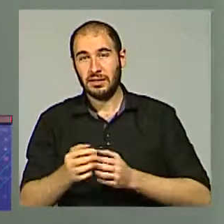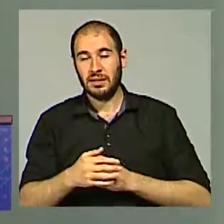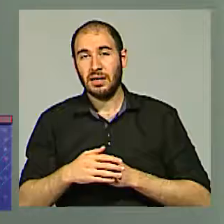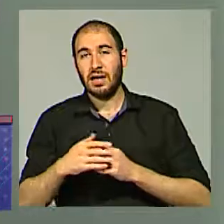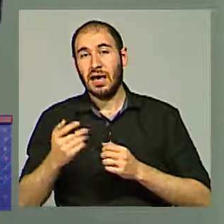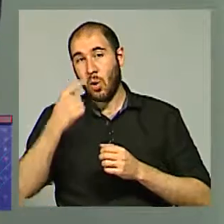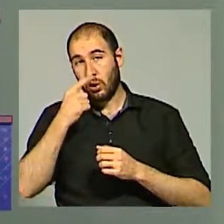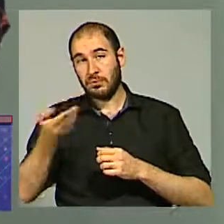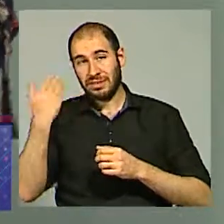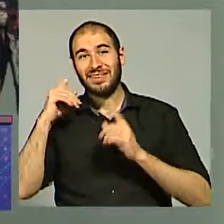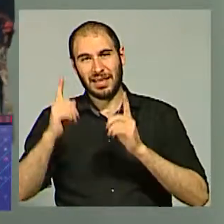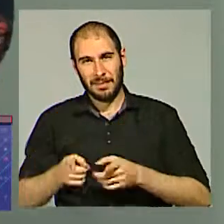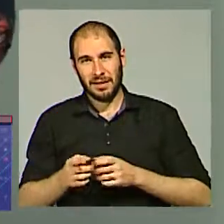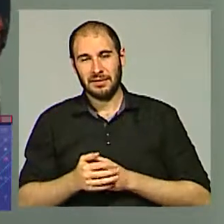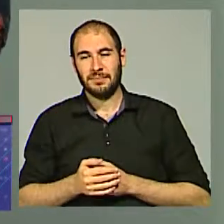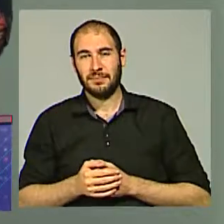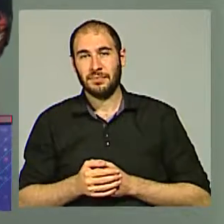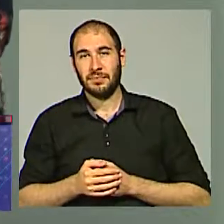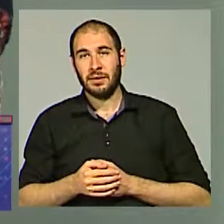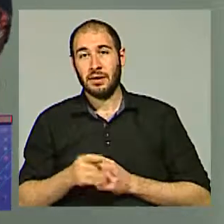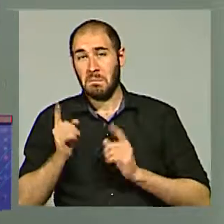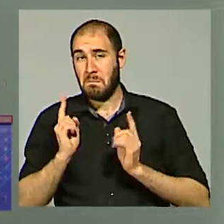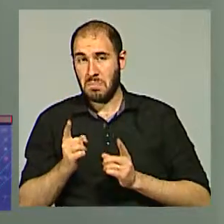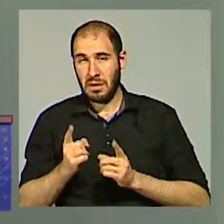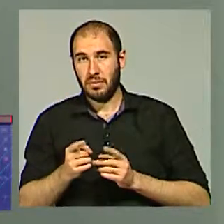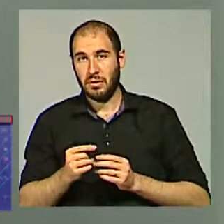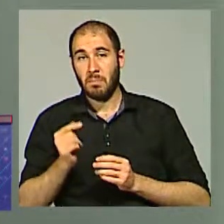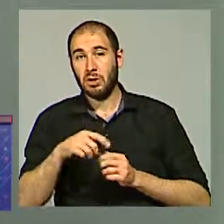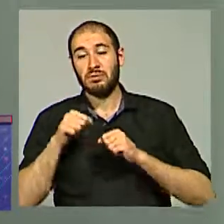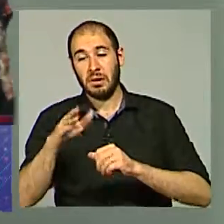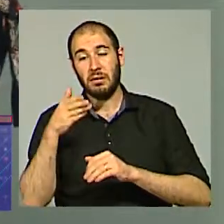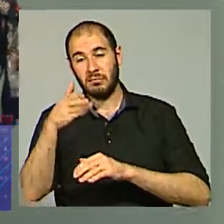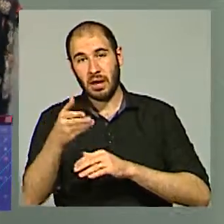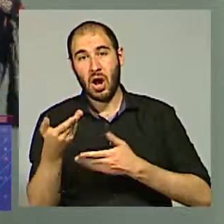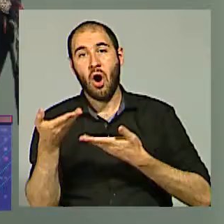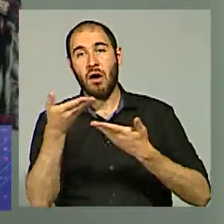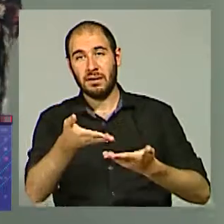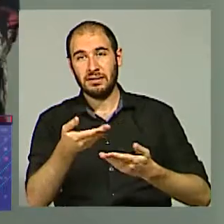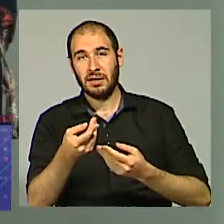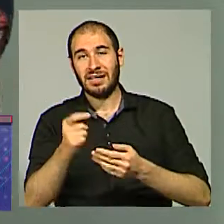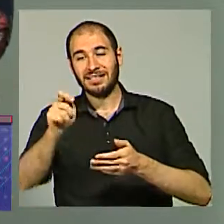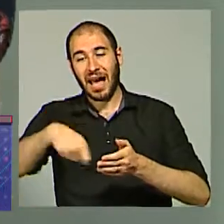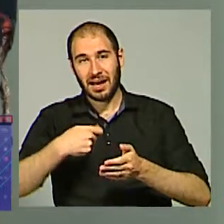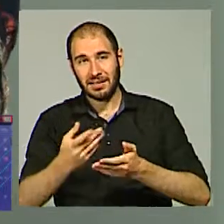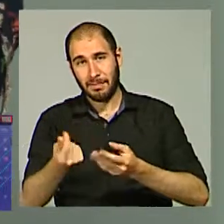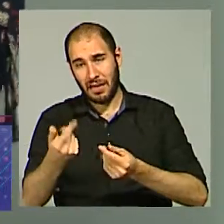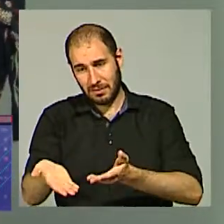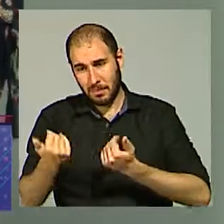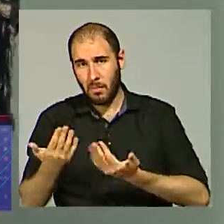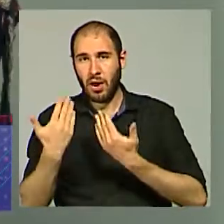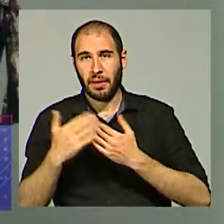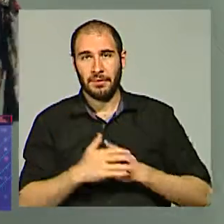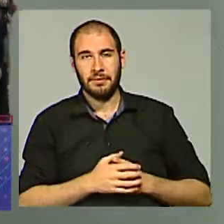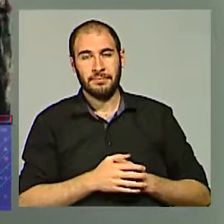el último fin de semana también extra largo como se le dice pasaba lo mismo o si vas al supermercado y te ofrecían en la caja si quería sacar dinero y